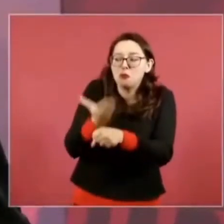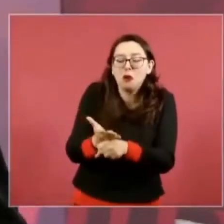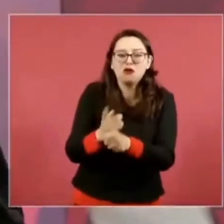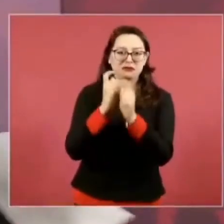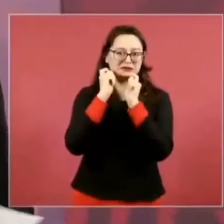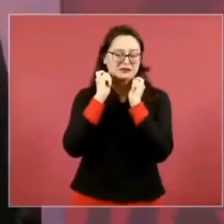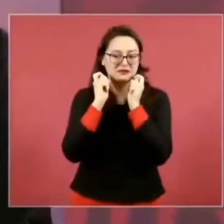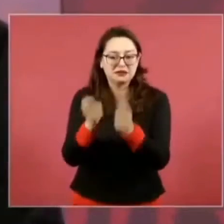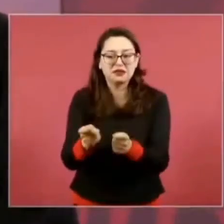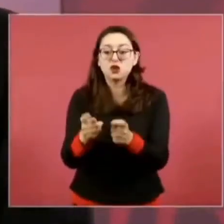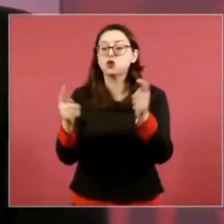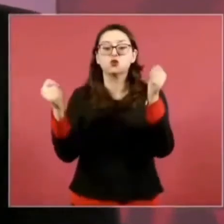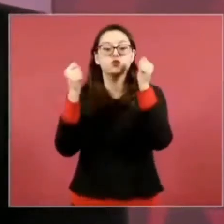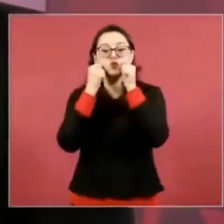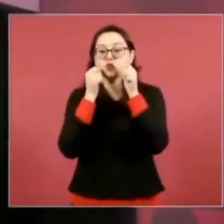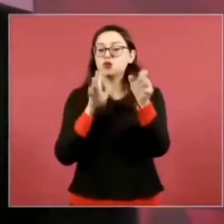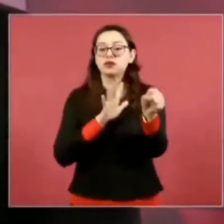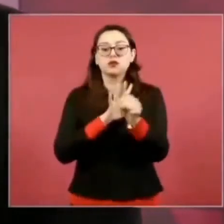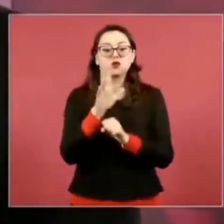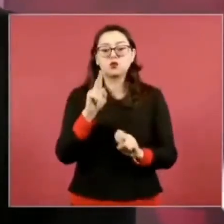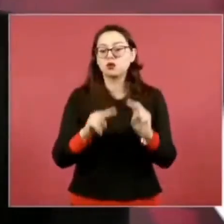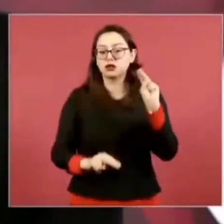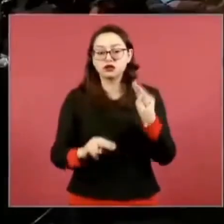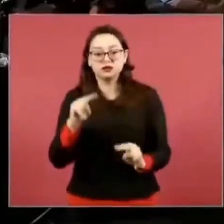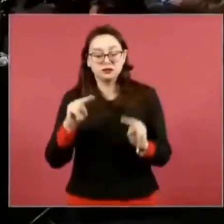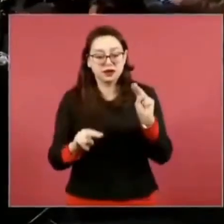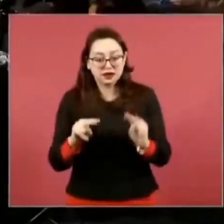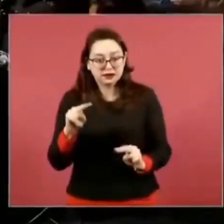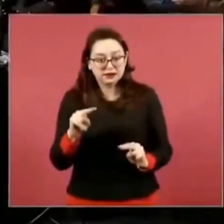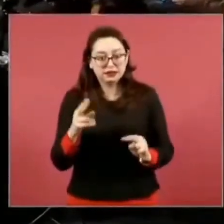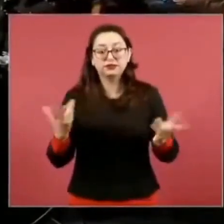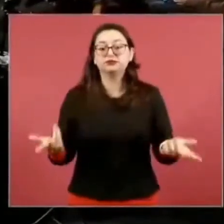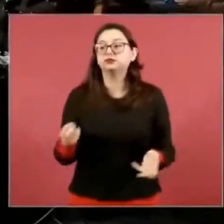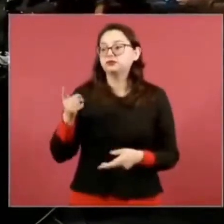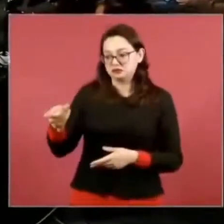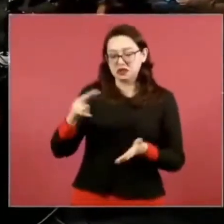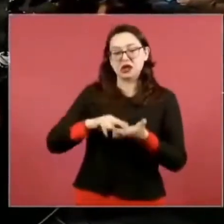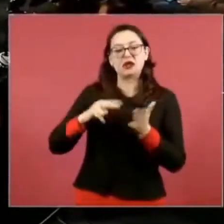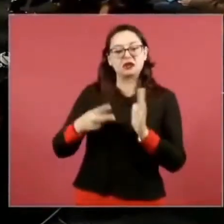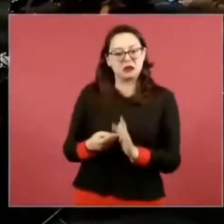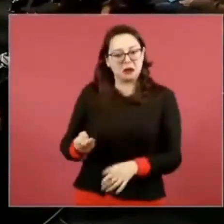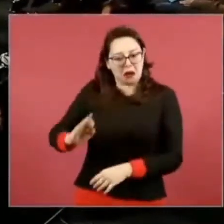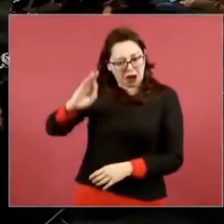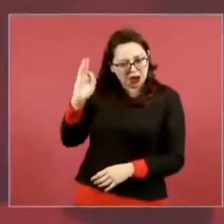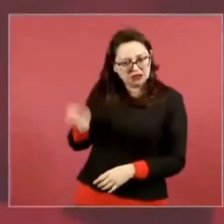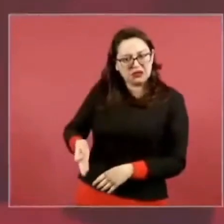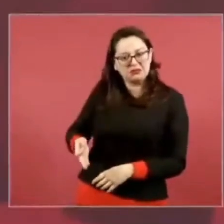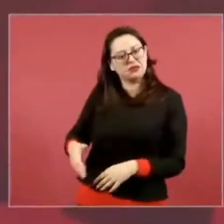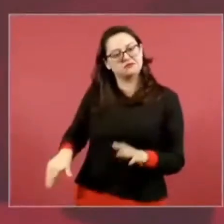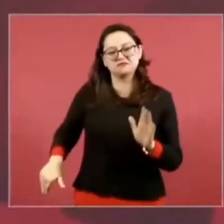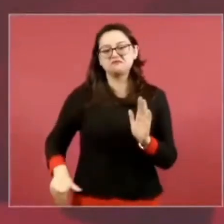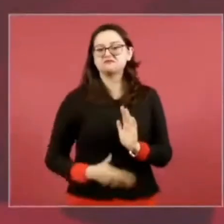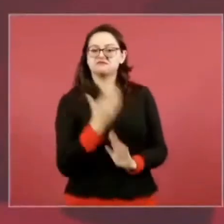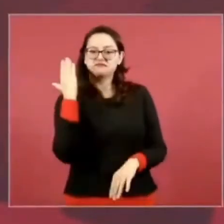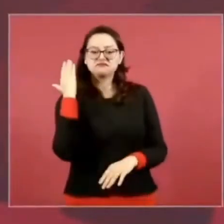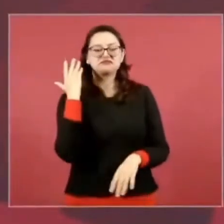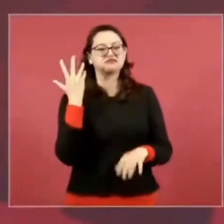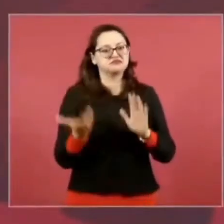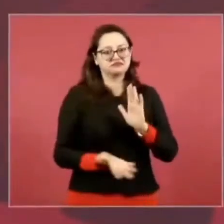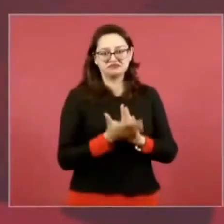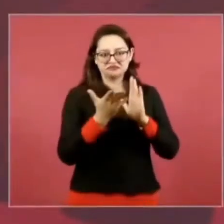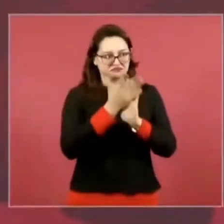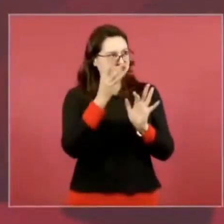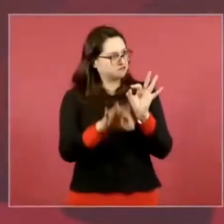Y me aceptó el ingeniero y se fue allá. Y ahí están los resultados.